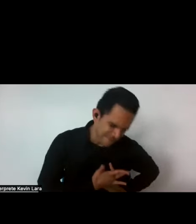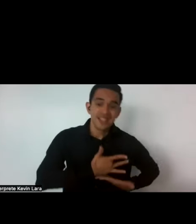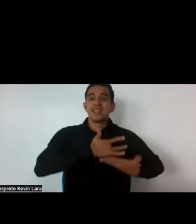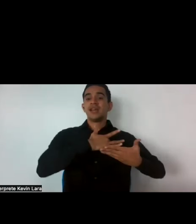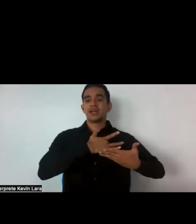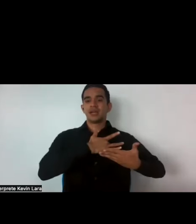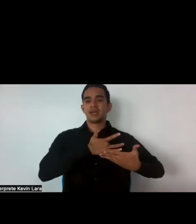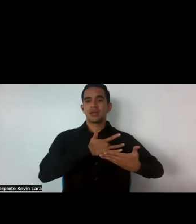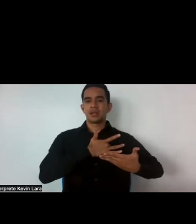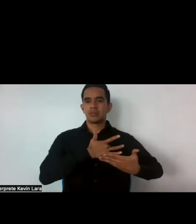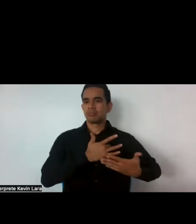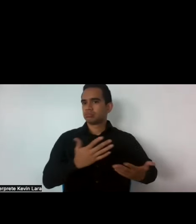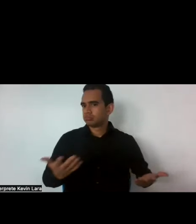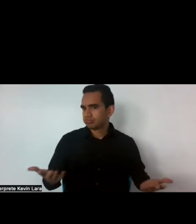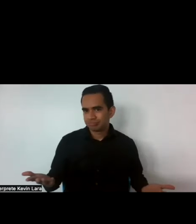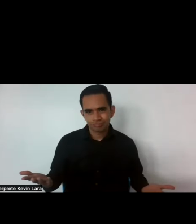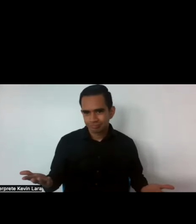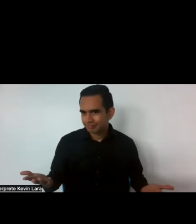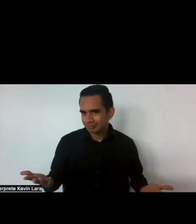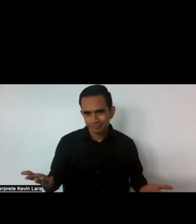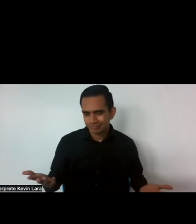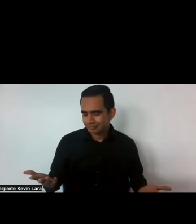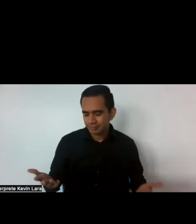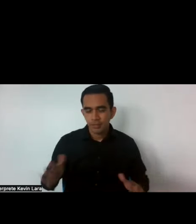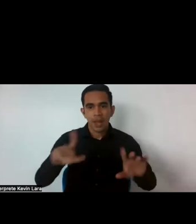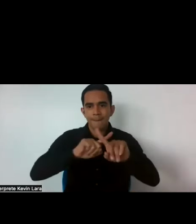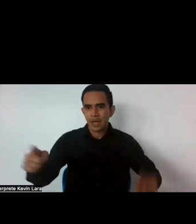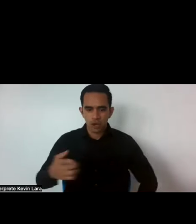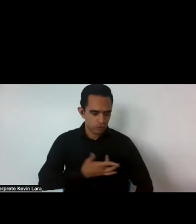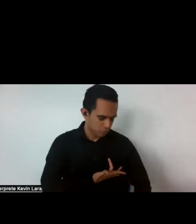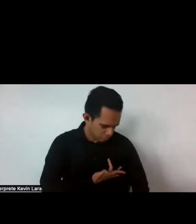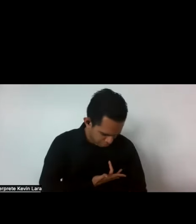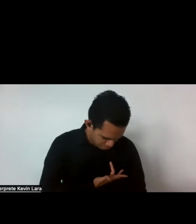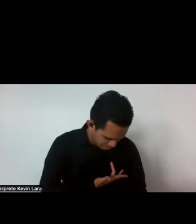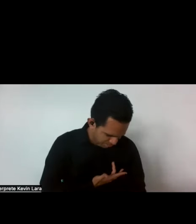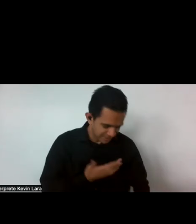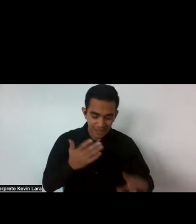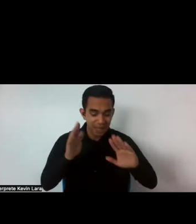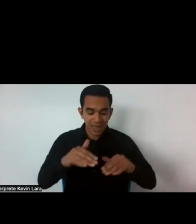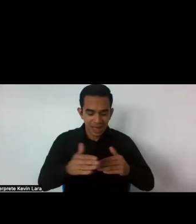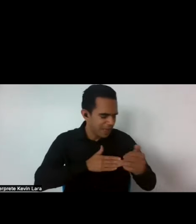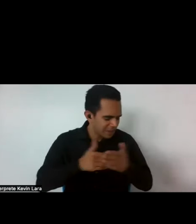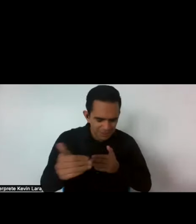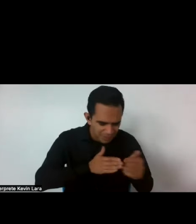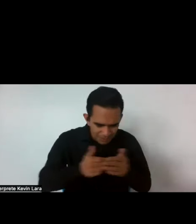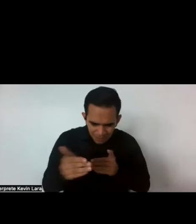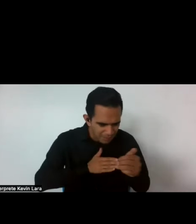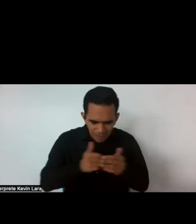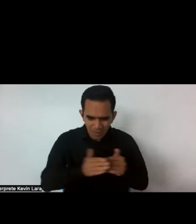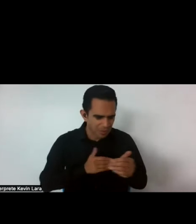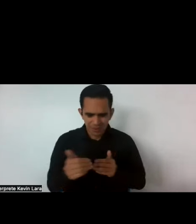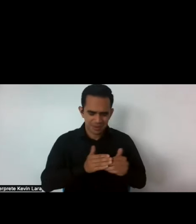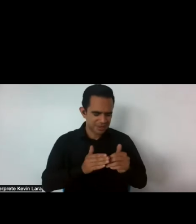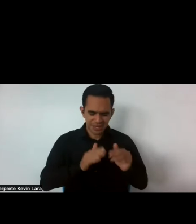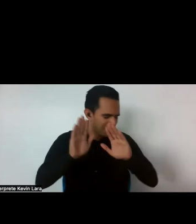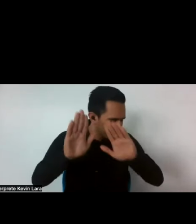de la tristeza. Pero si yo me miento y digo, ya, aquí salí de la tristeza y ya no tengo por qué serlo,